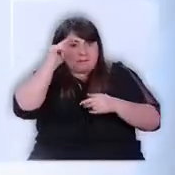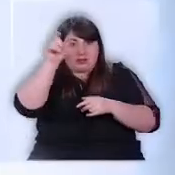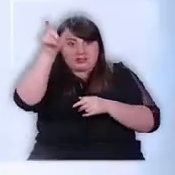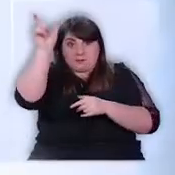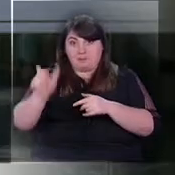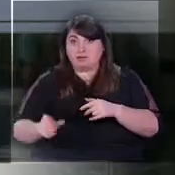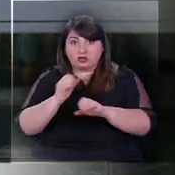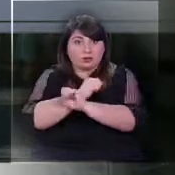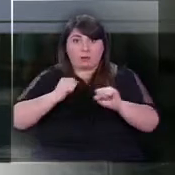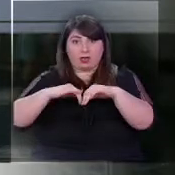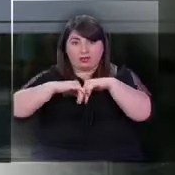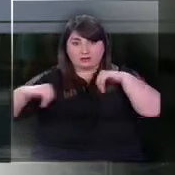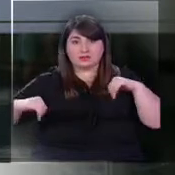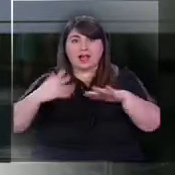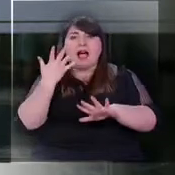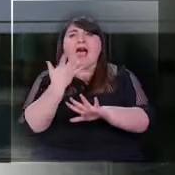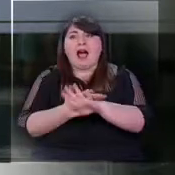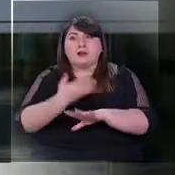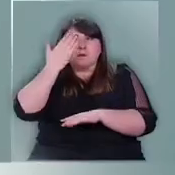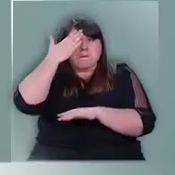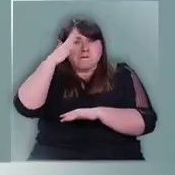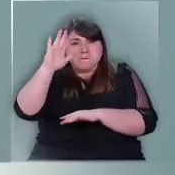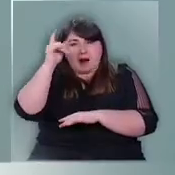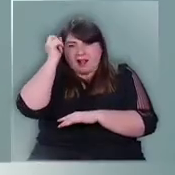ser separada. Hay un malentendido